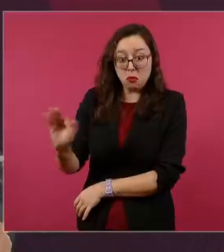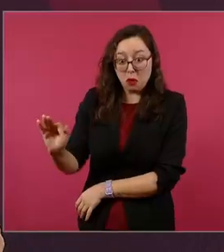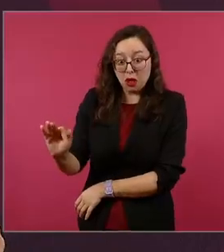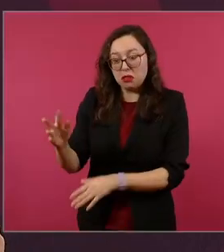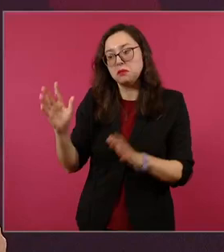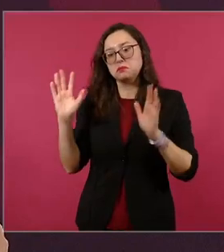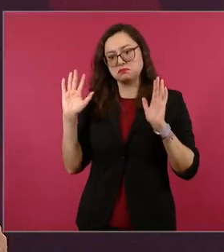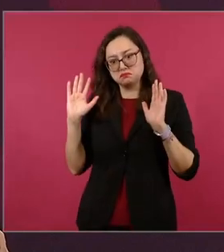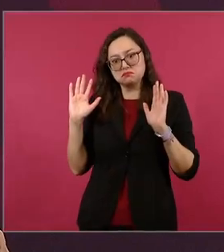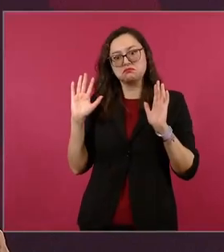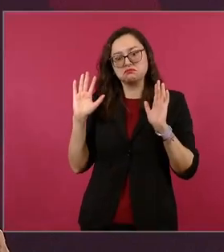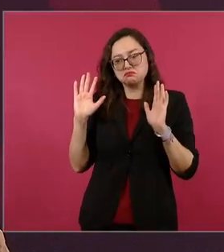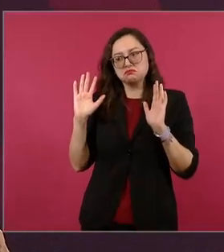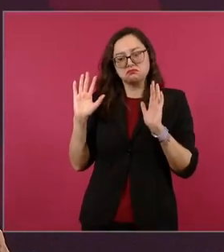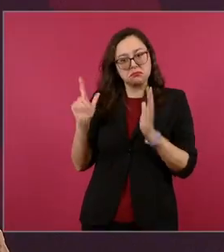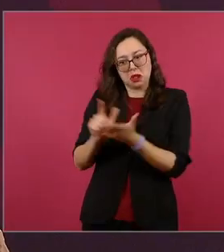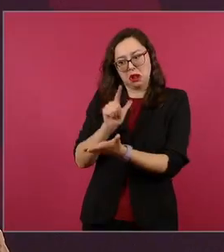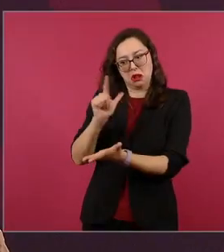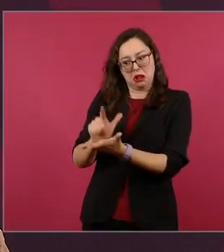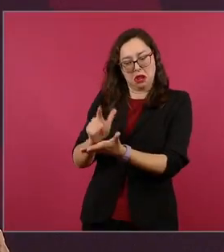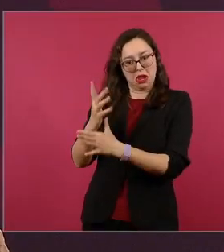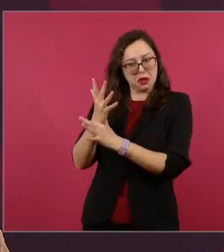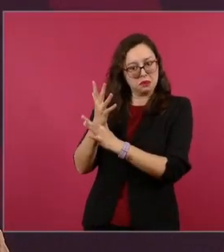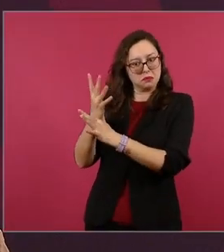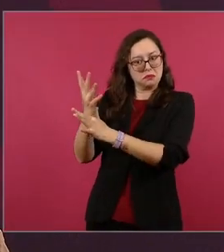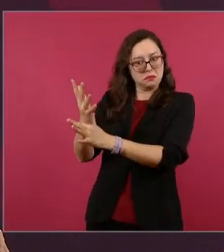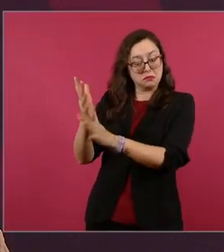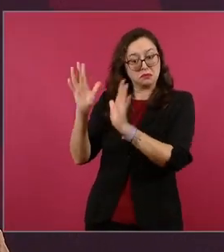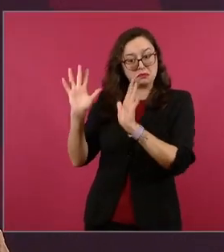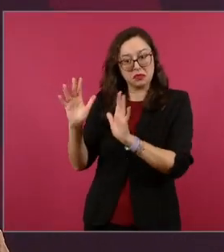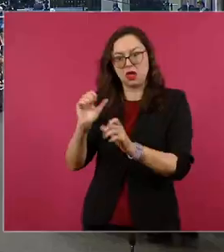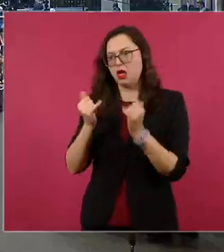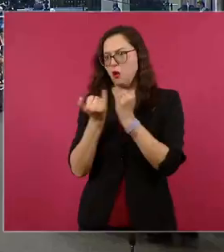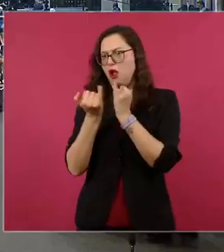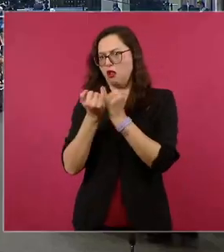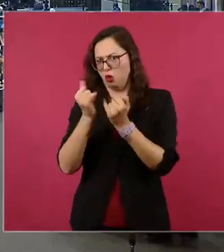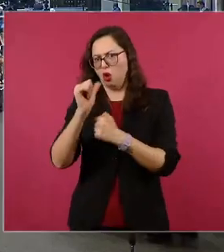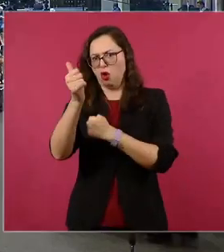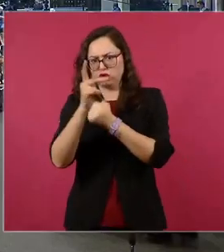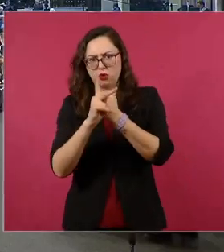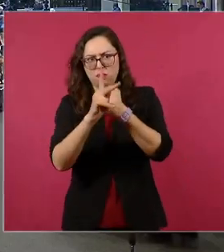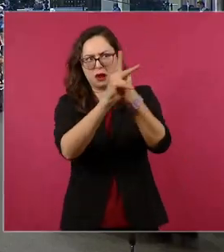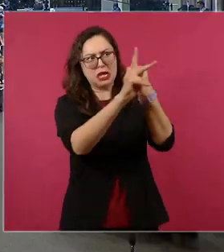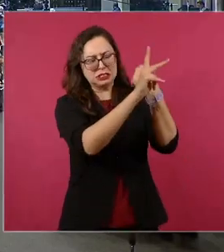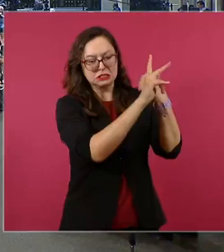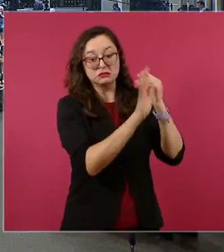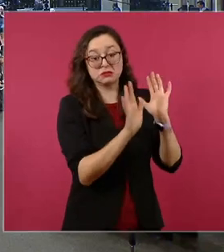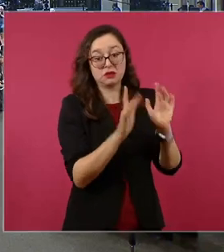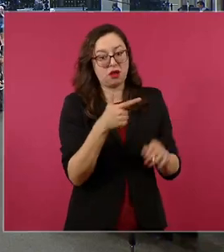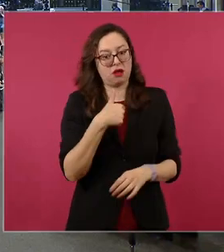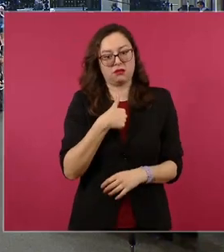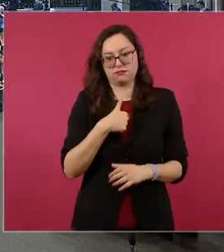ya se llevó a cabo, y así en otros casos. Lo mío es distinto